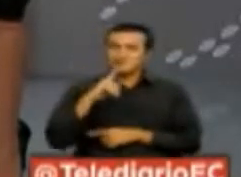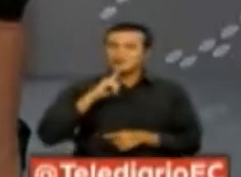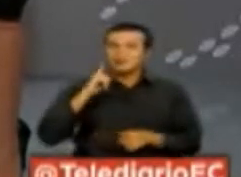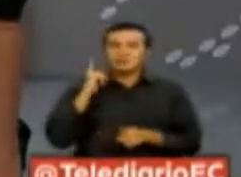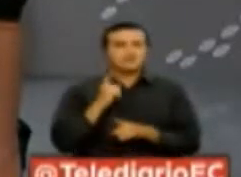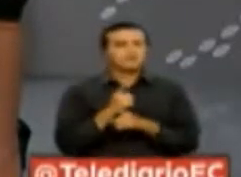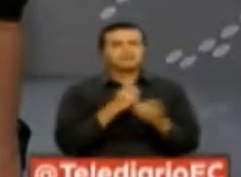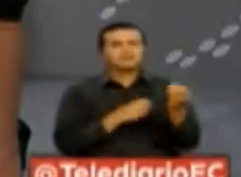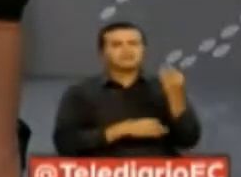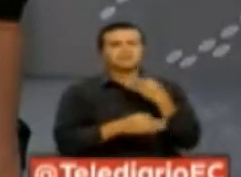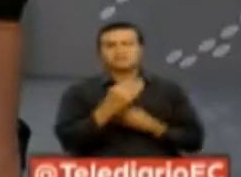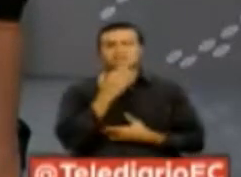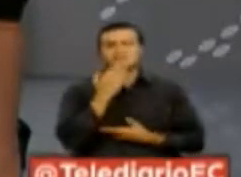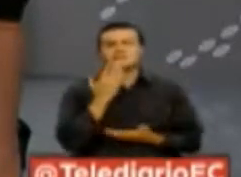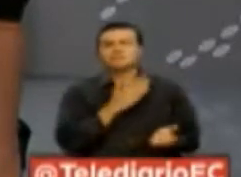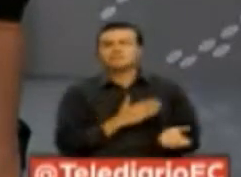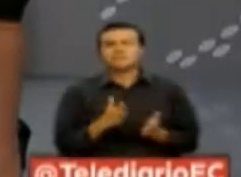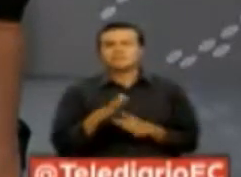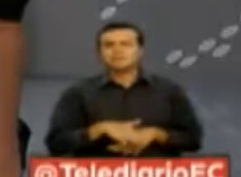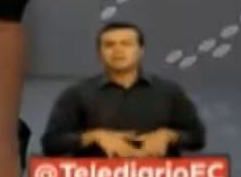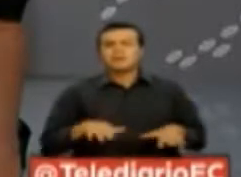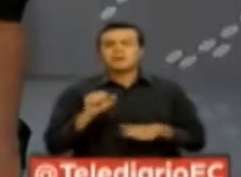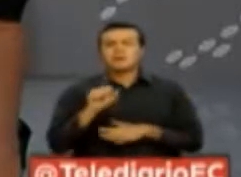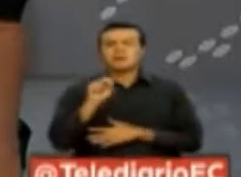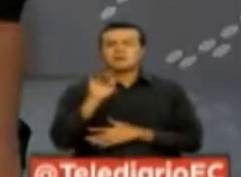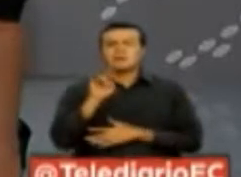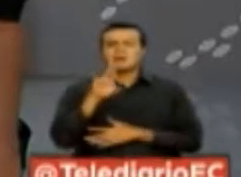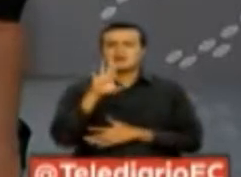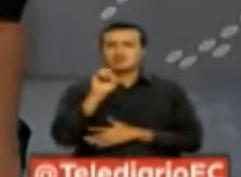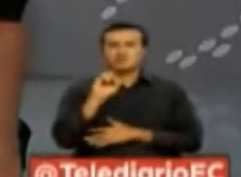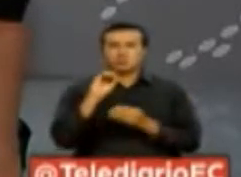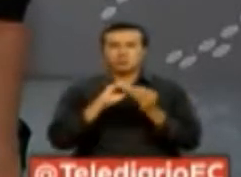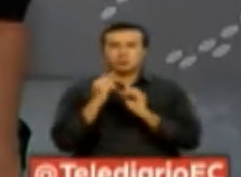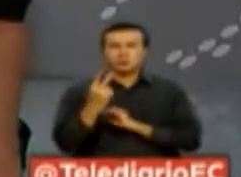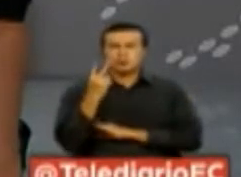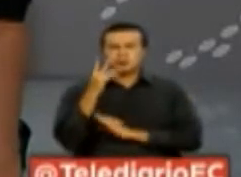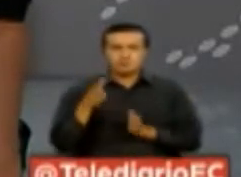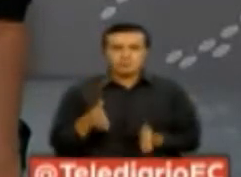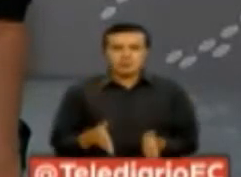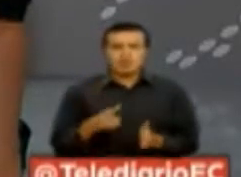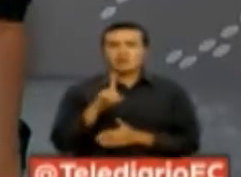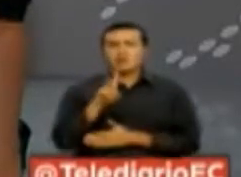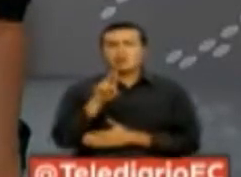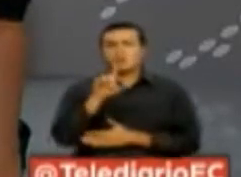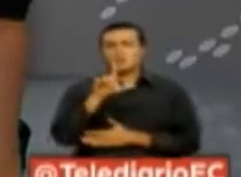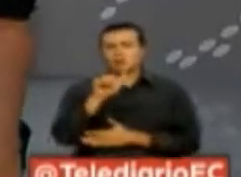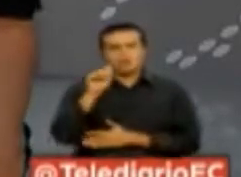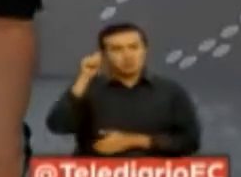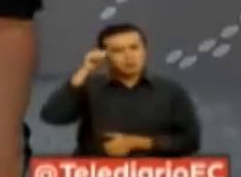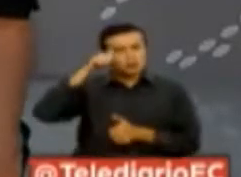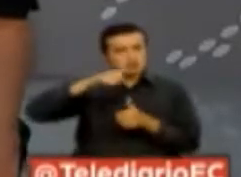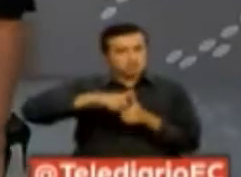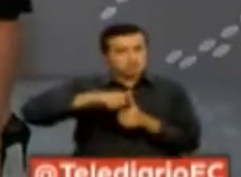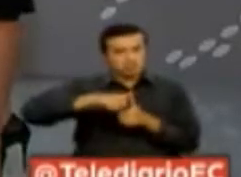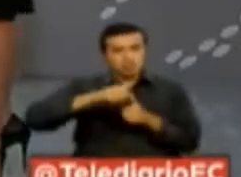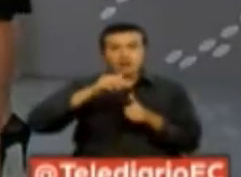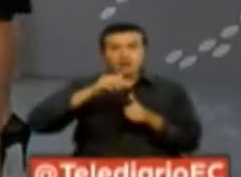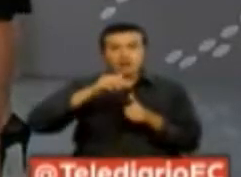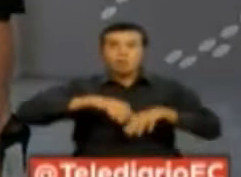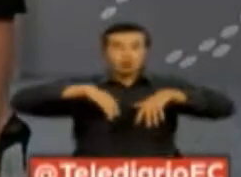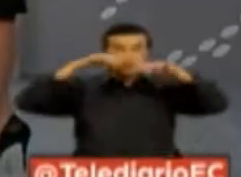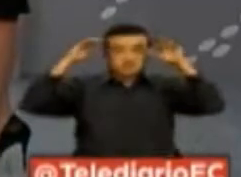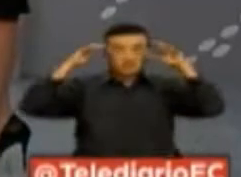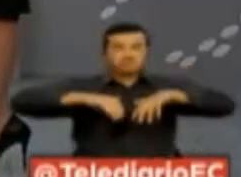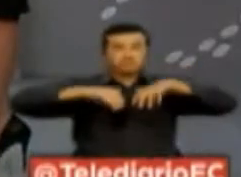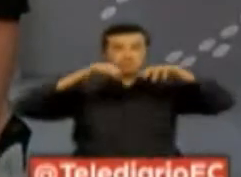celia nos dará cuenta de lo que sucede en la cooperativa san francisco 2 en la vía a daule recordemos que pues en los últimos días las lluvias han